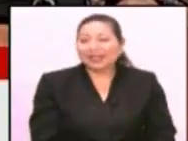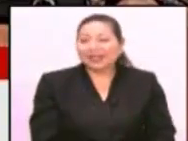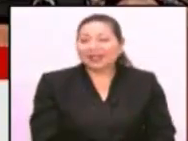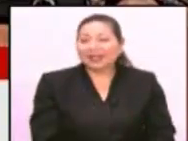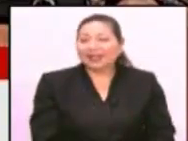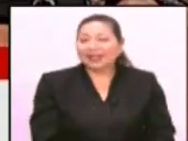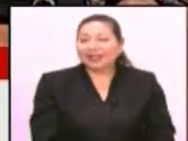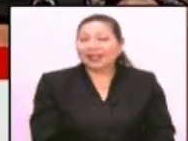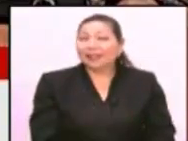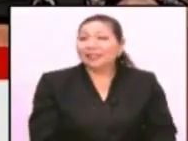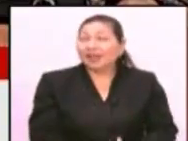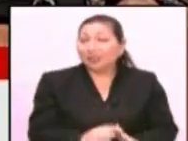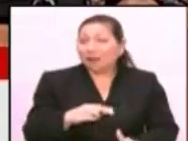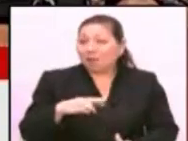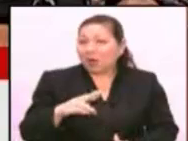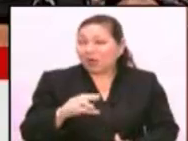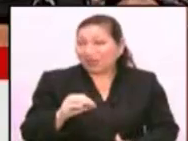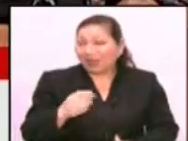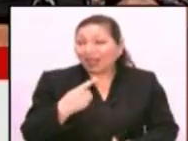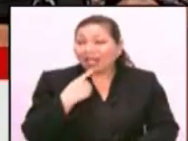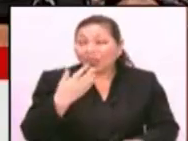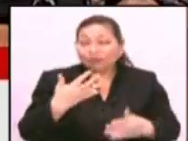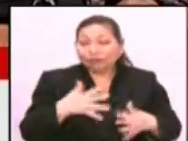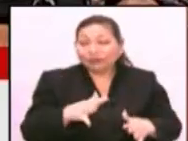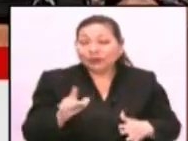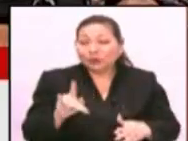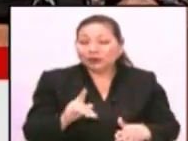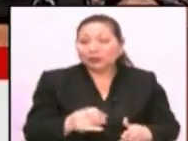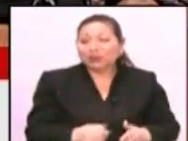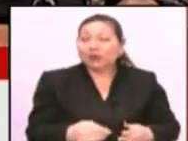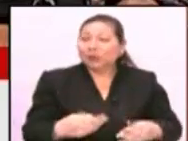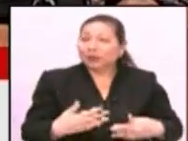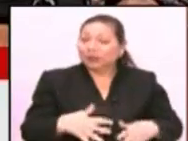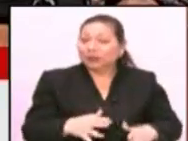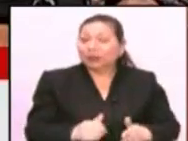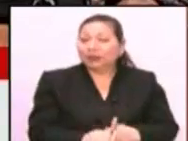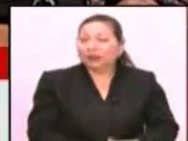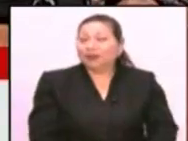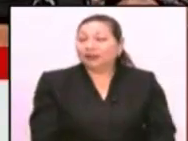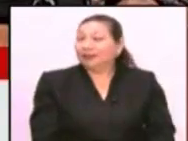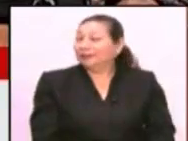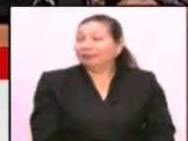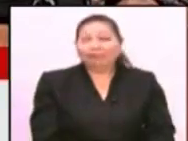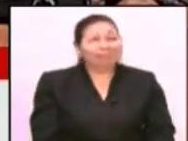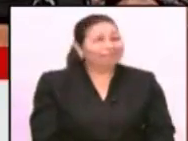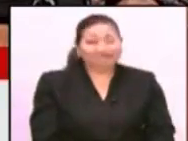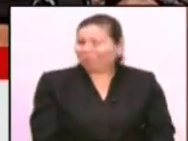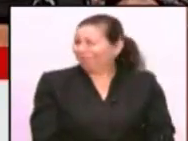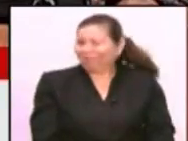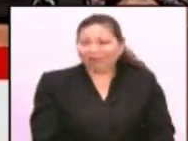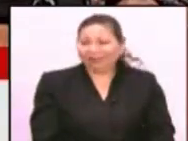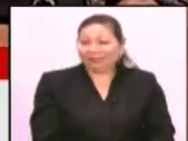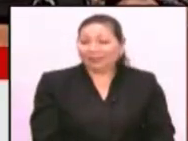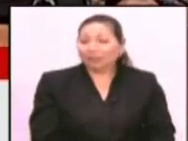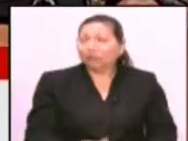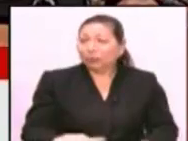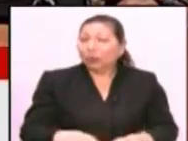empresario, por ejemplo, de Santa Mónica nos ha dicho, las máquinas que tú tienes de textil son semi-industriales, no me sirven a mí, yo necesito